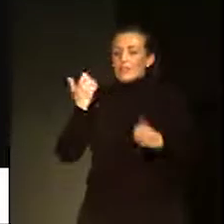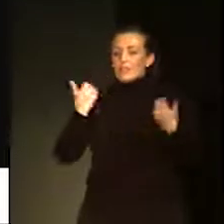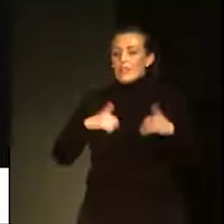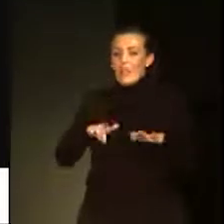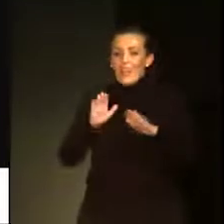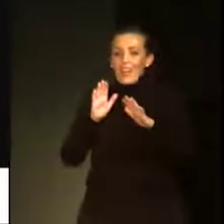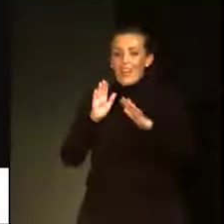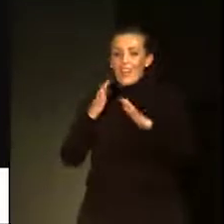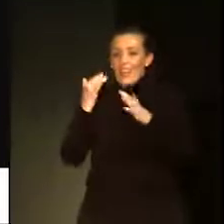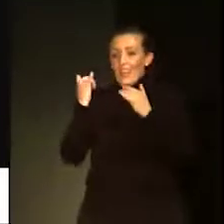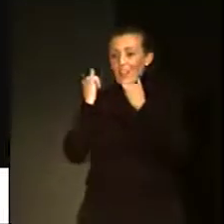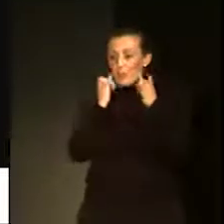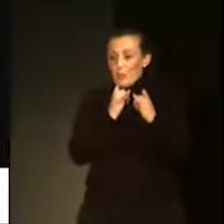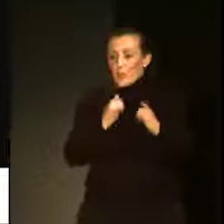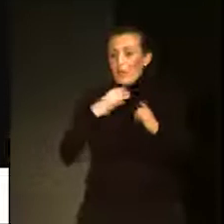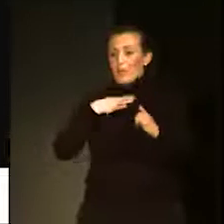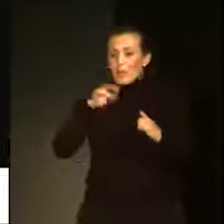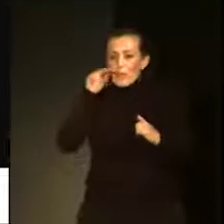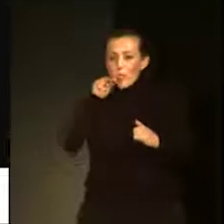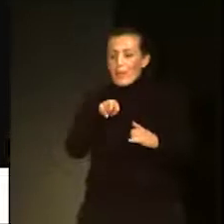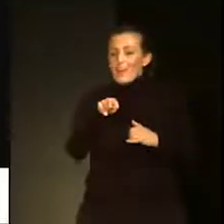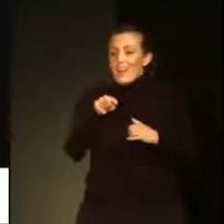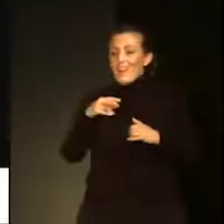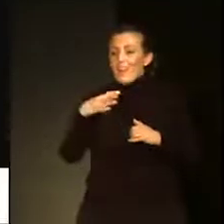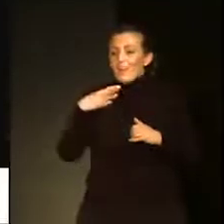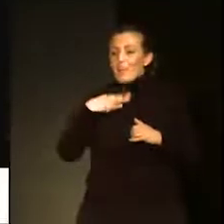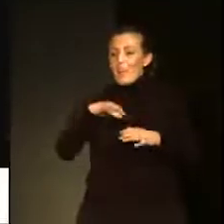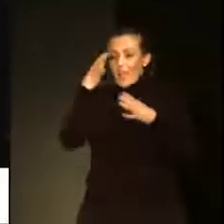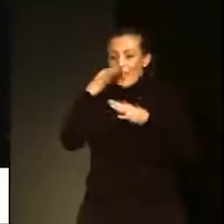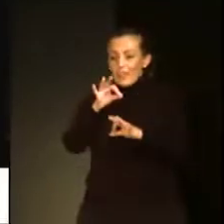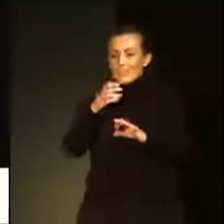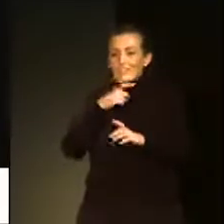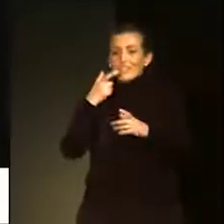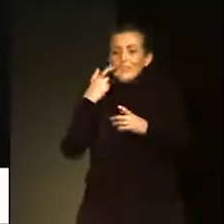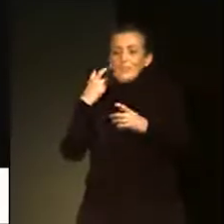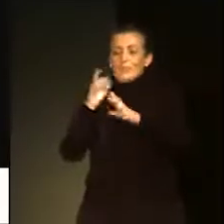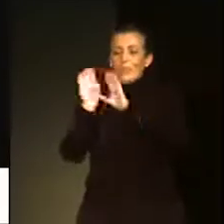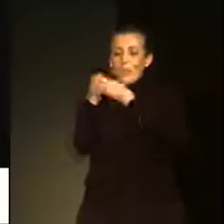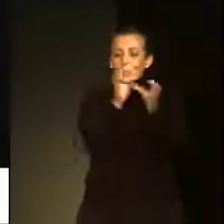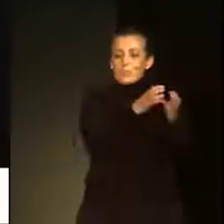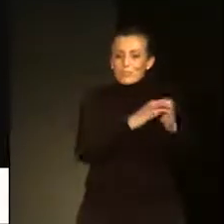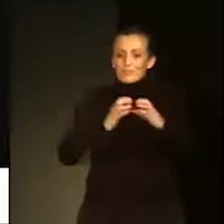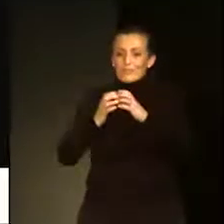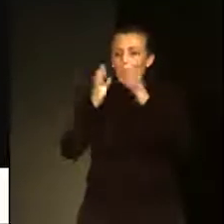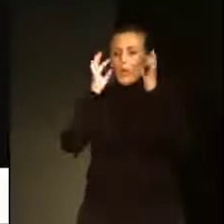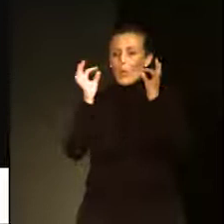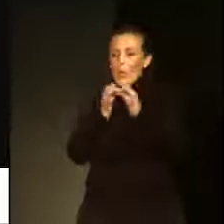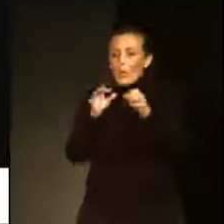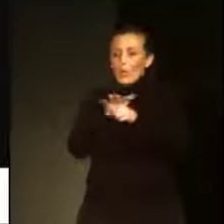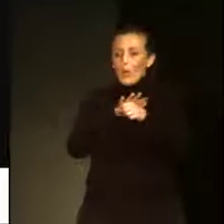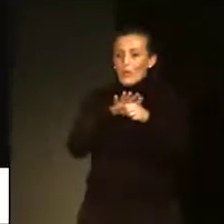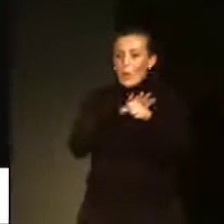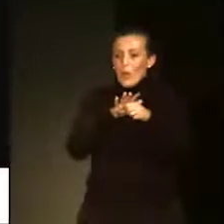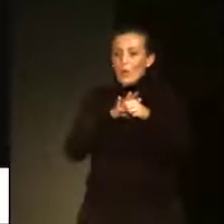disfrutar, contemplar y dejarnos llevar por las actuaciones de diferentes colectivos de Córdoba y de la